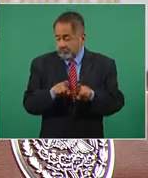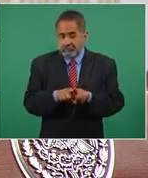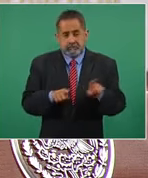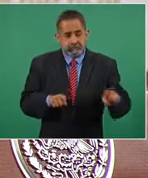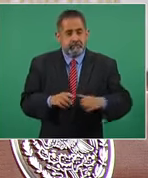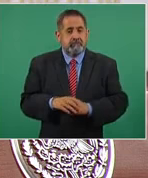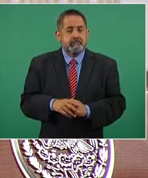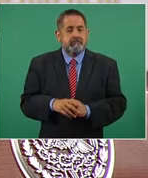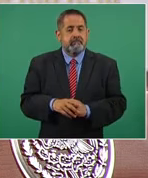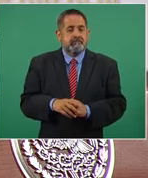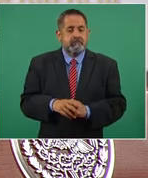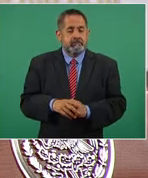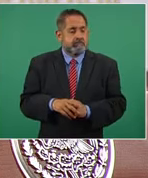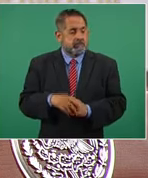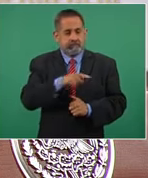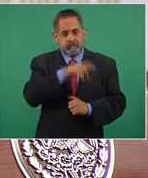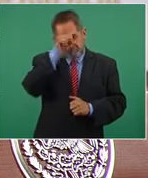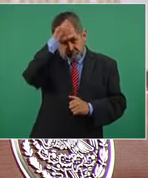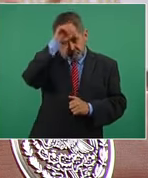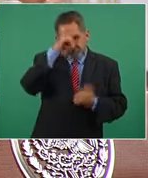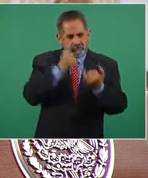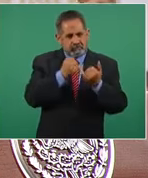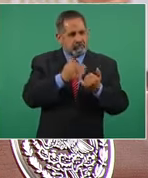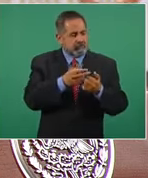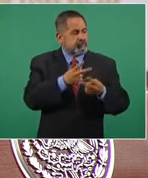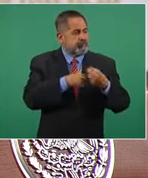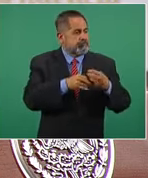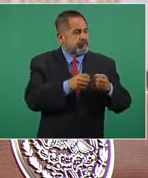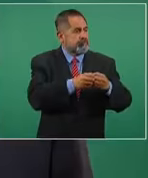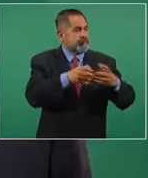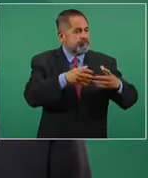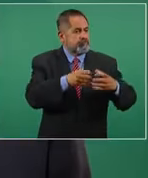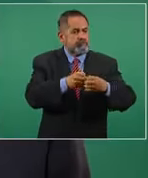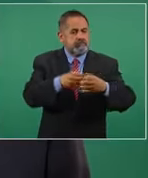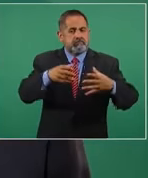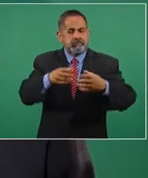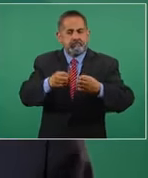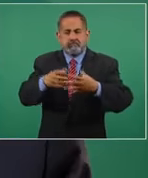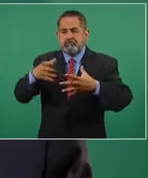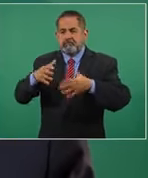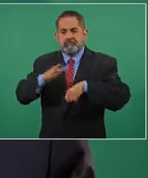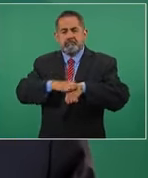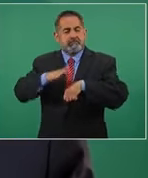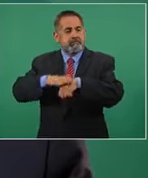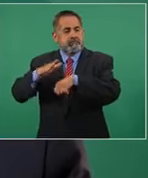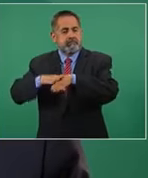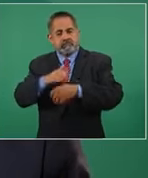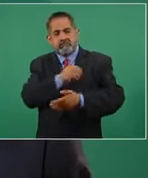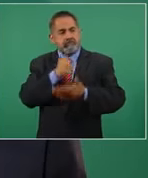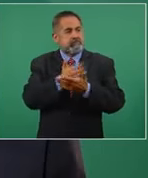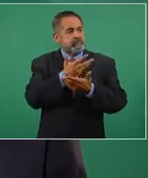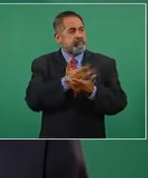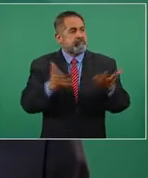también otro sitio minero. Entonces así se fueron creando las grandes ciudades.